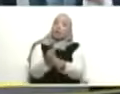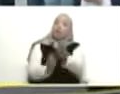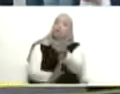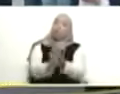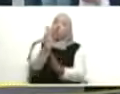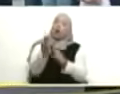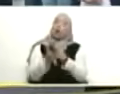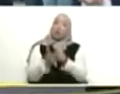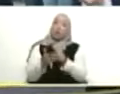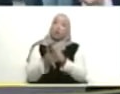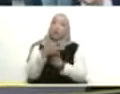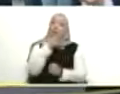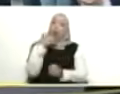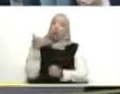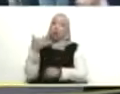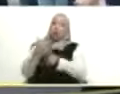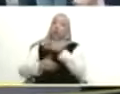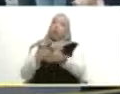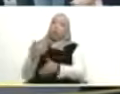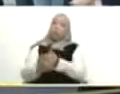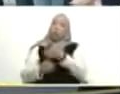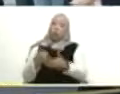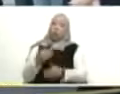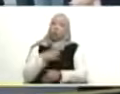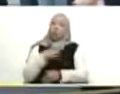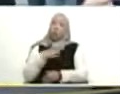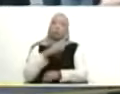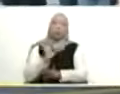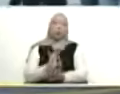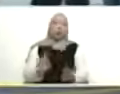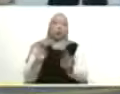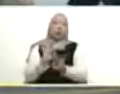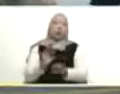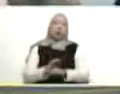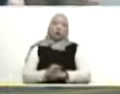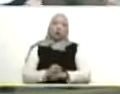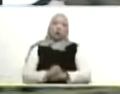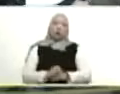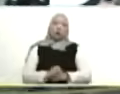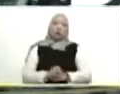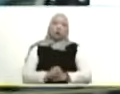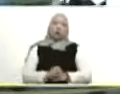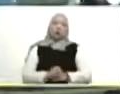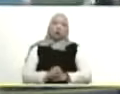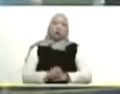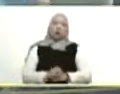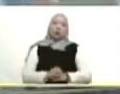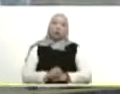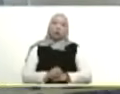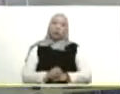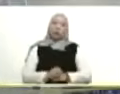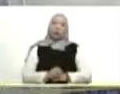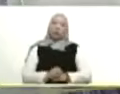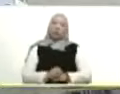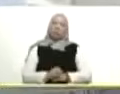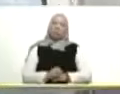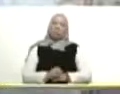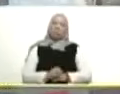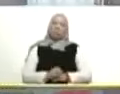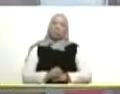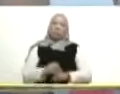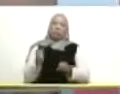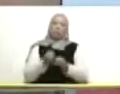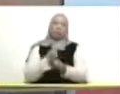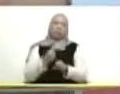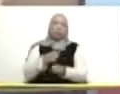No hay imperio que nos detenga ni nos puedan hacer más nunca daño. Compañero. Bueno, buenas tardes, mi comandante. Como usted lo ha